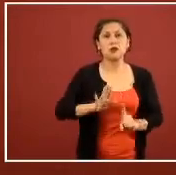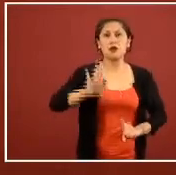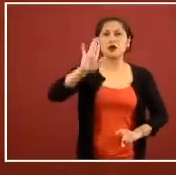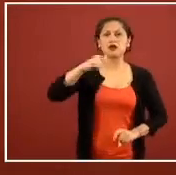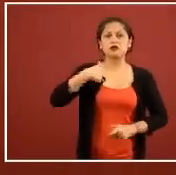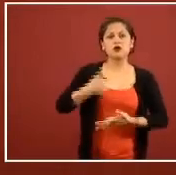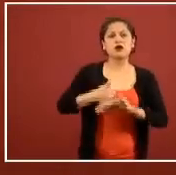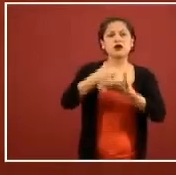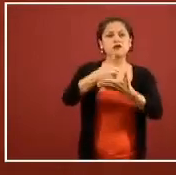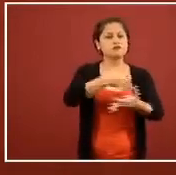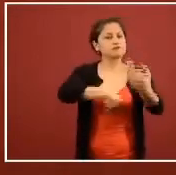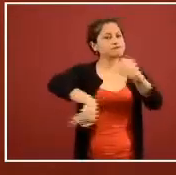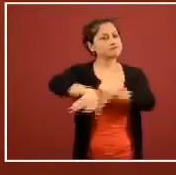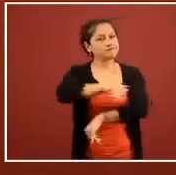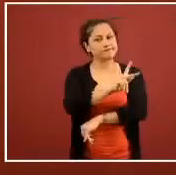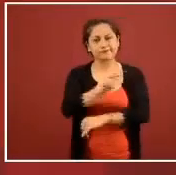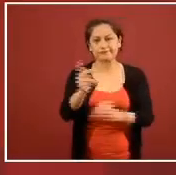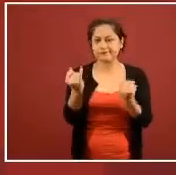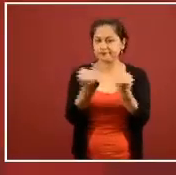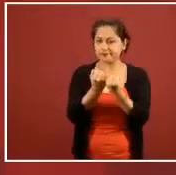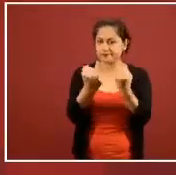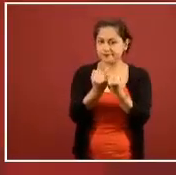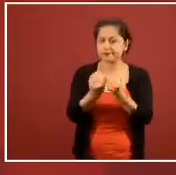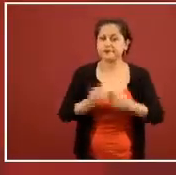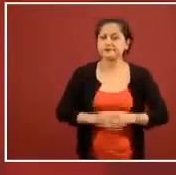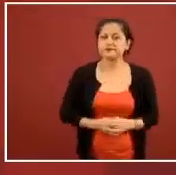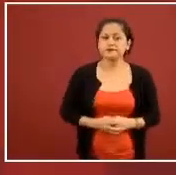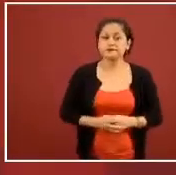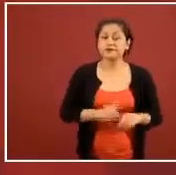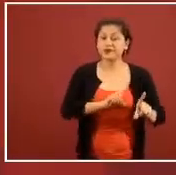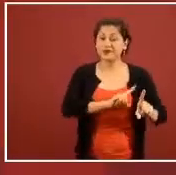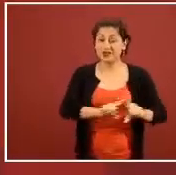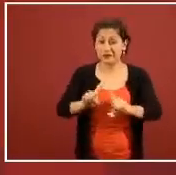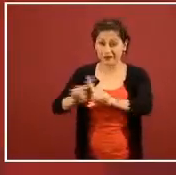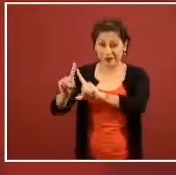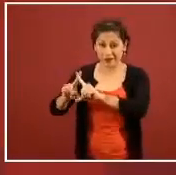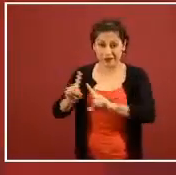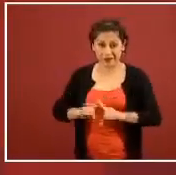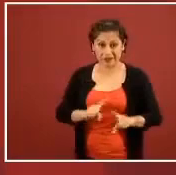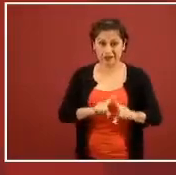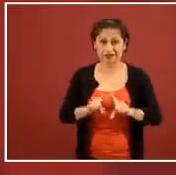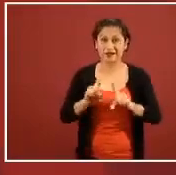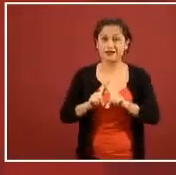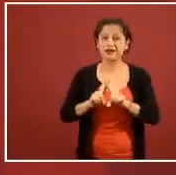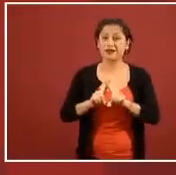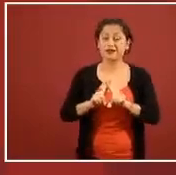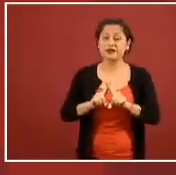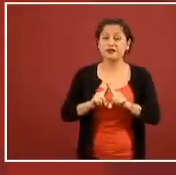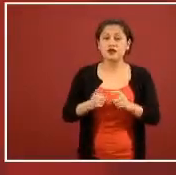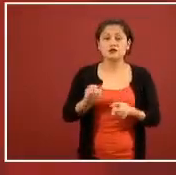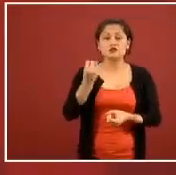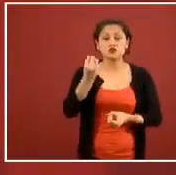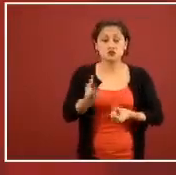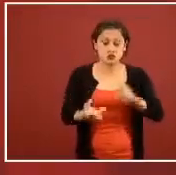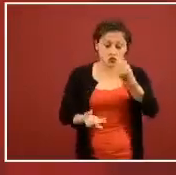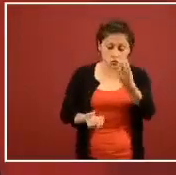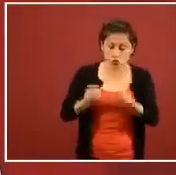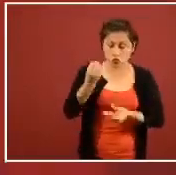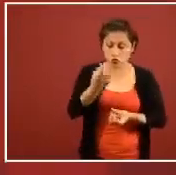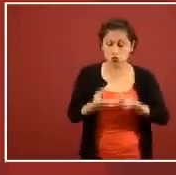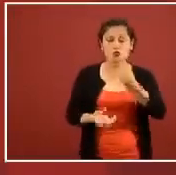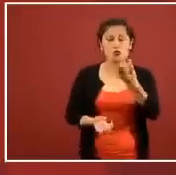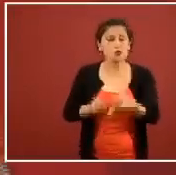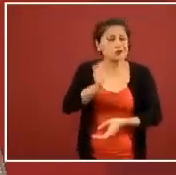Las distintas contribuciones tienen que ver con hacer lo que a cada quien le toca hacer, pero también ir un poco más allá